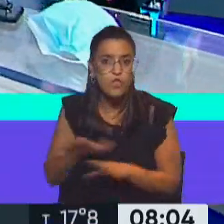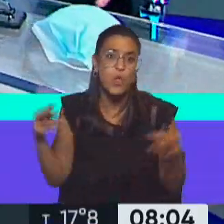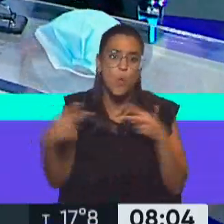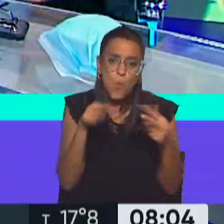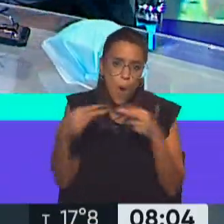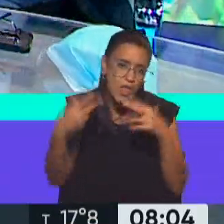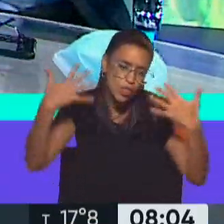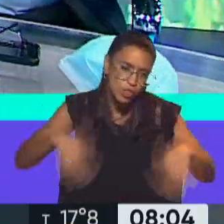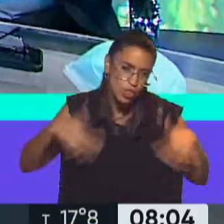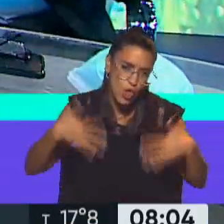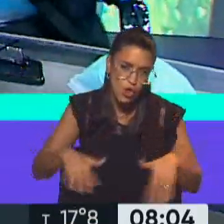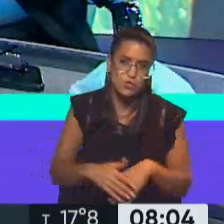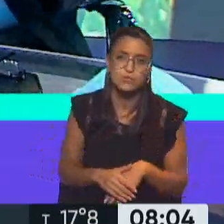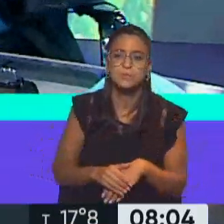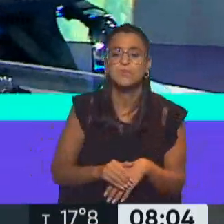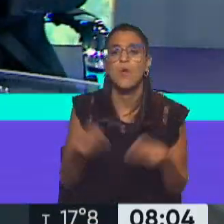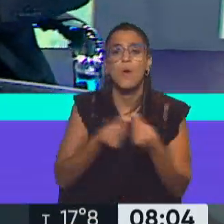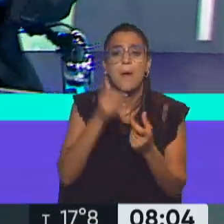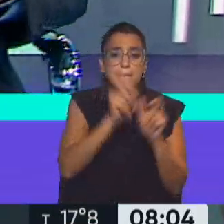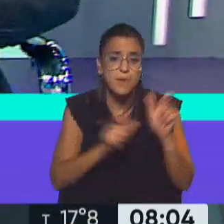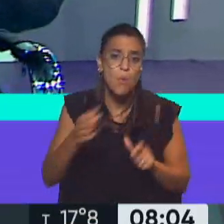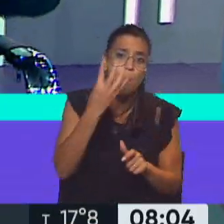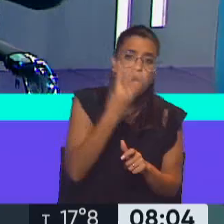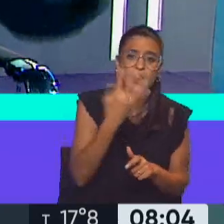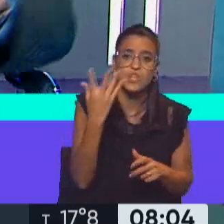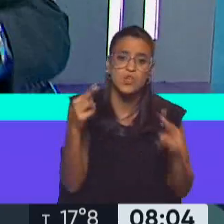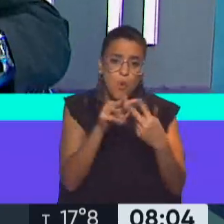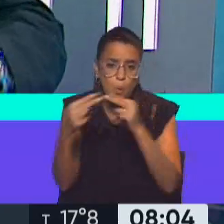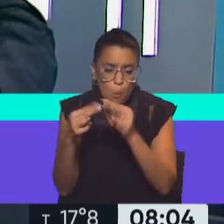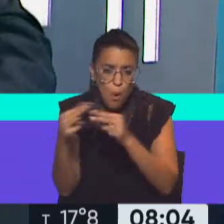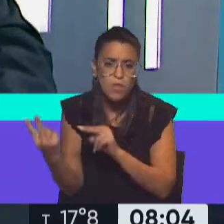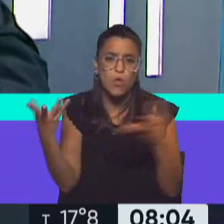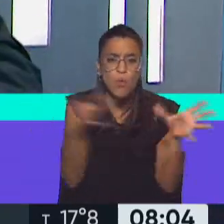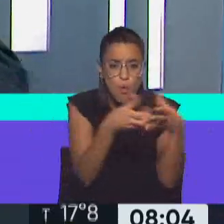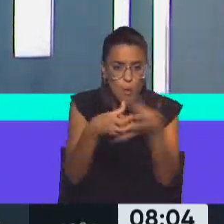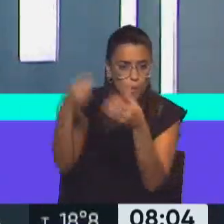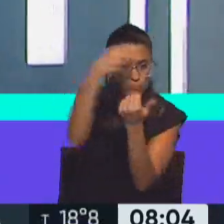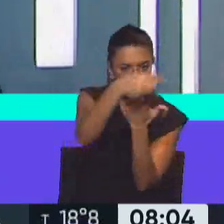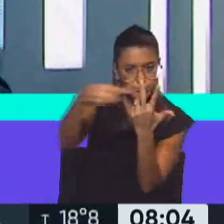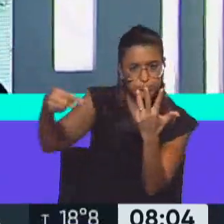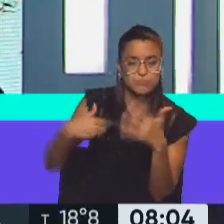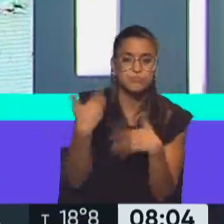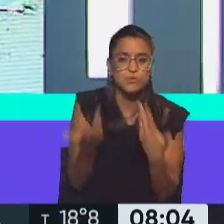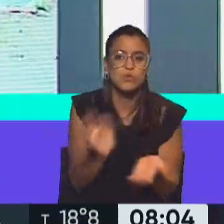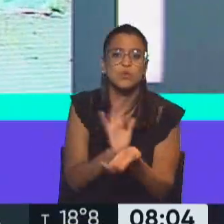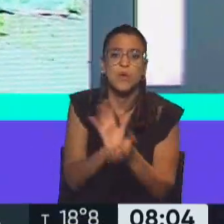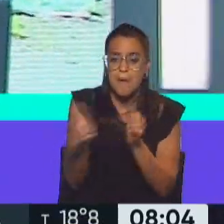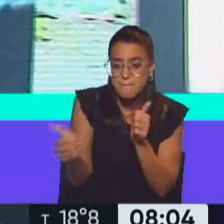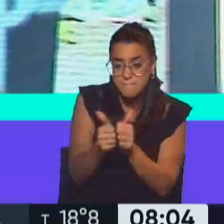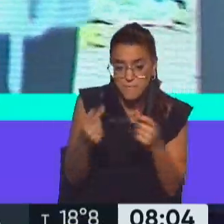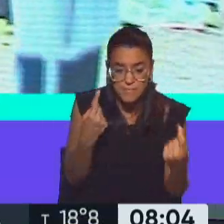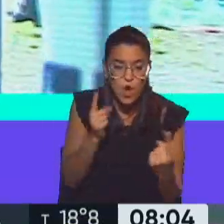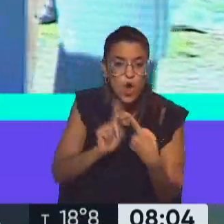encuentros. Muchas personas tienen 4 o 5 encuentros con diferentes grupos, por lo tanto, la proximidad entre humanos